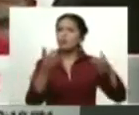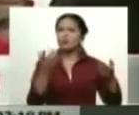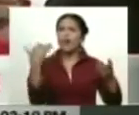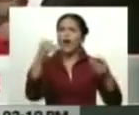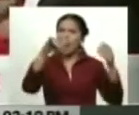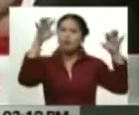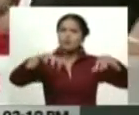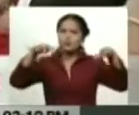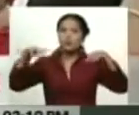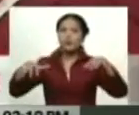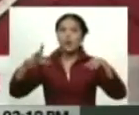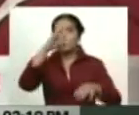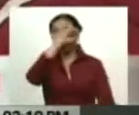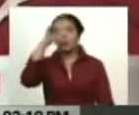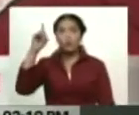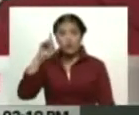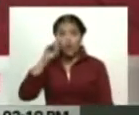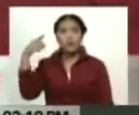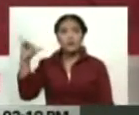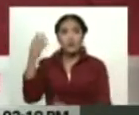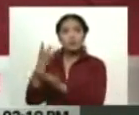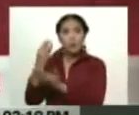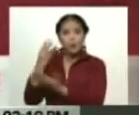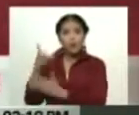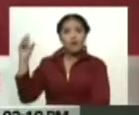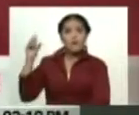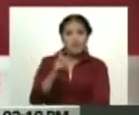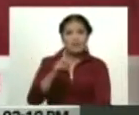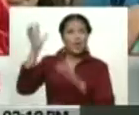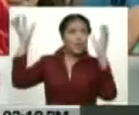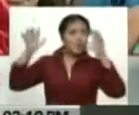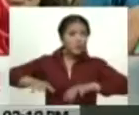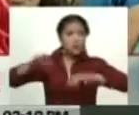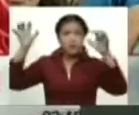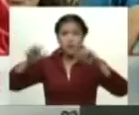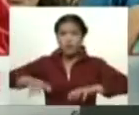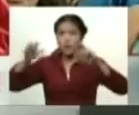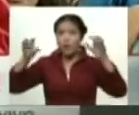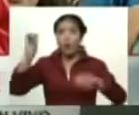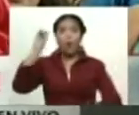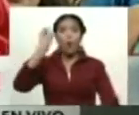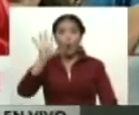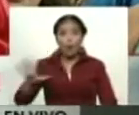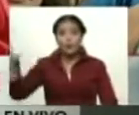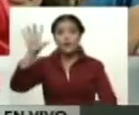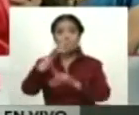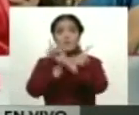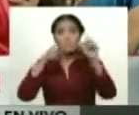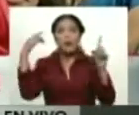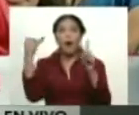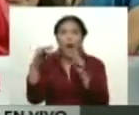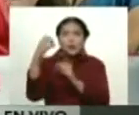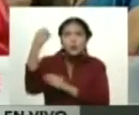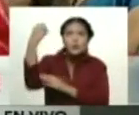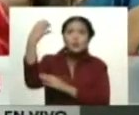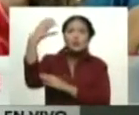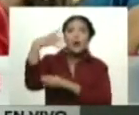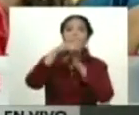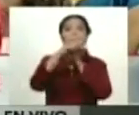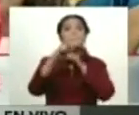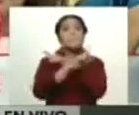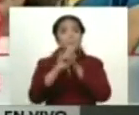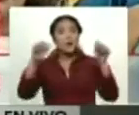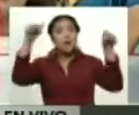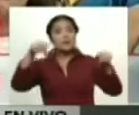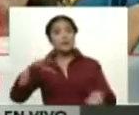estuvo diciendo Diosdado que venía de Monagas, que llovió fuerte en Oriente hoy, pero que ya salió el sol. Y aquí hay un sol